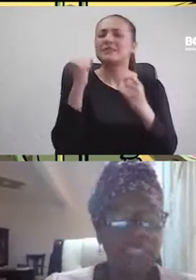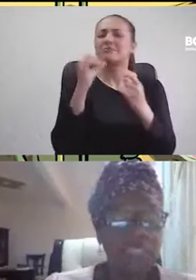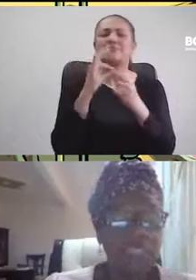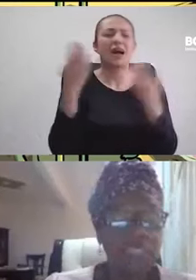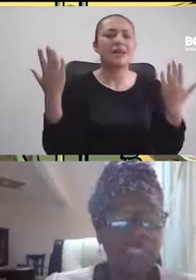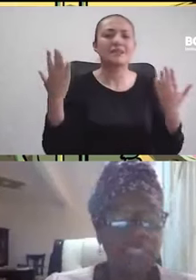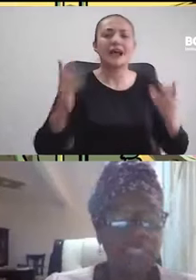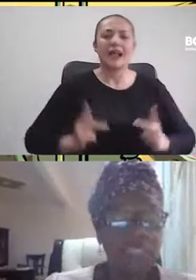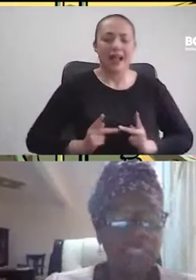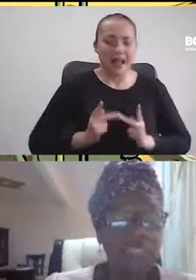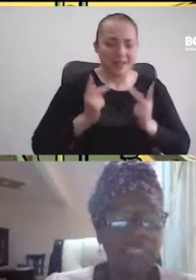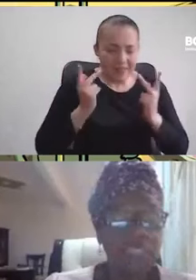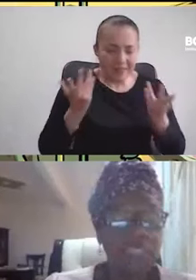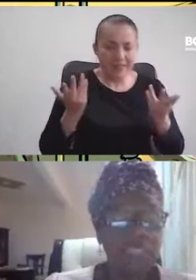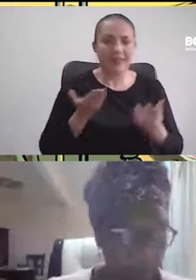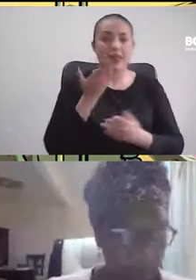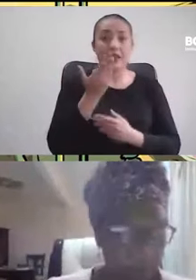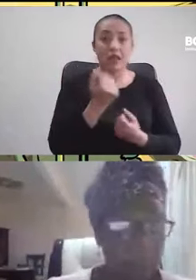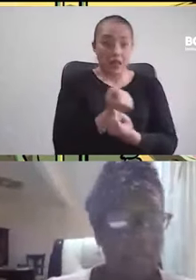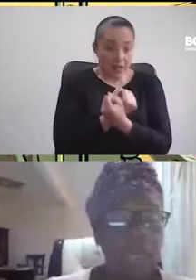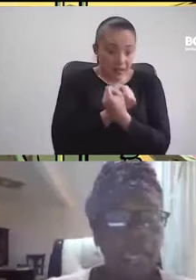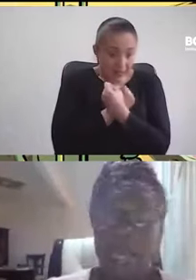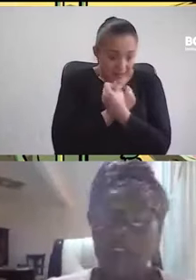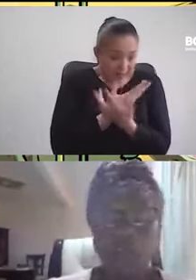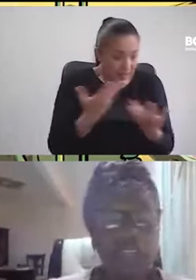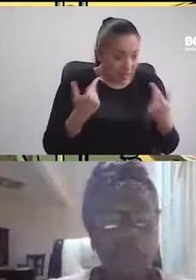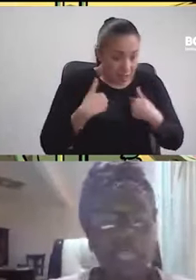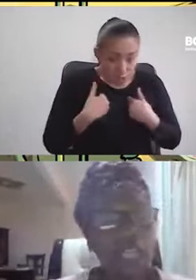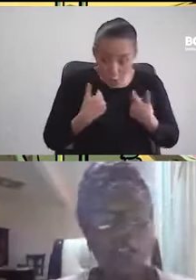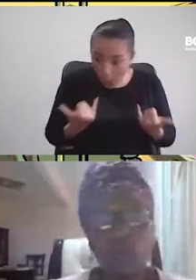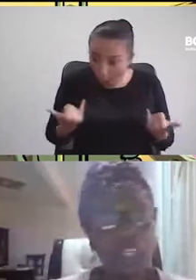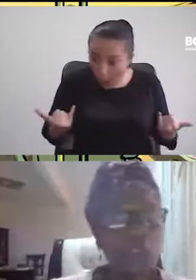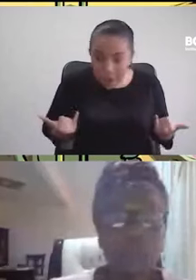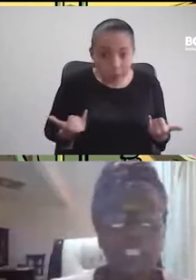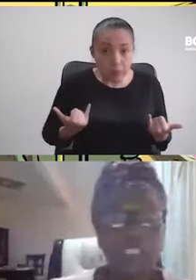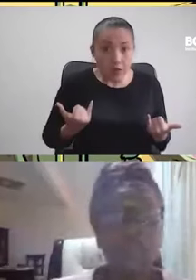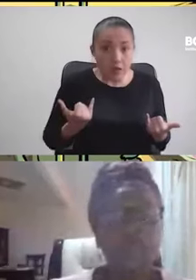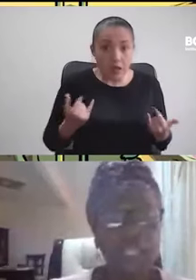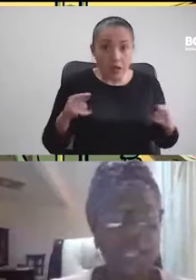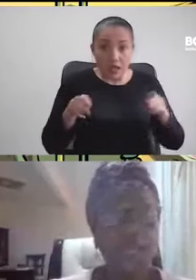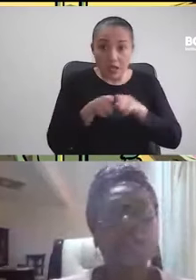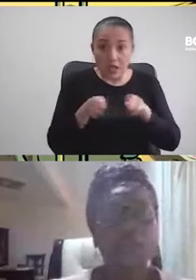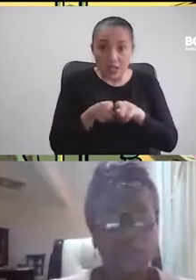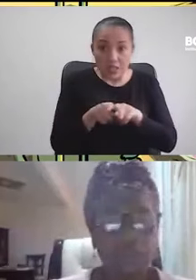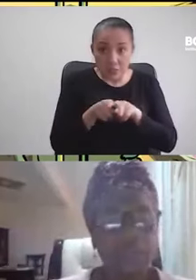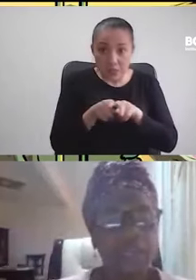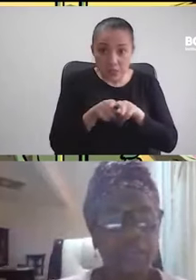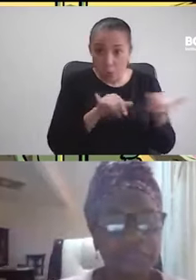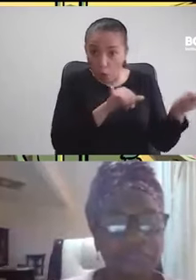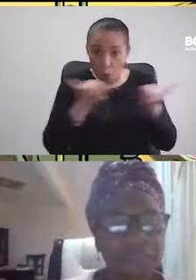ti. Querer lo que yo tengo no es lo mismo que tener lo que yo quiero.